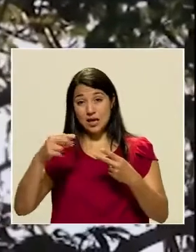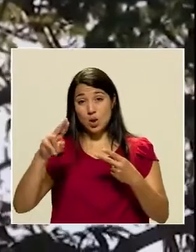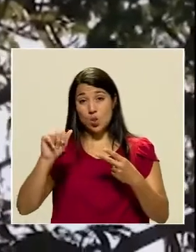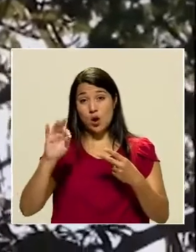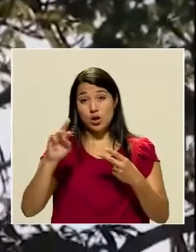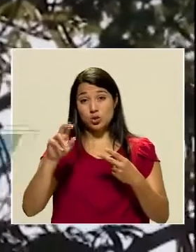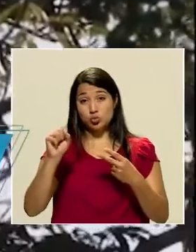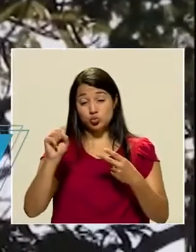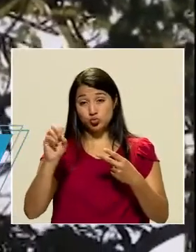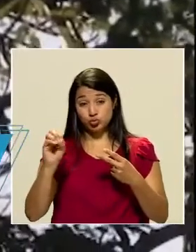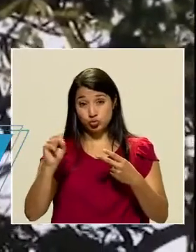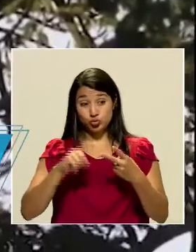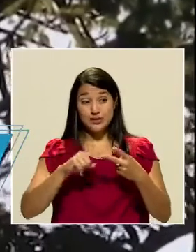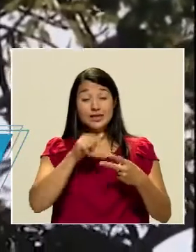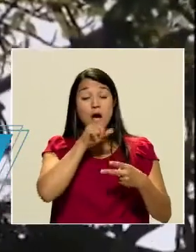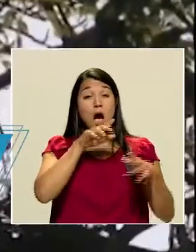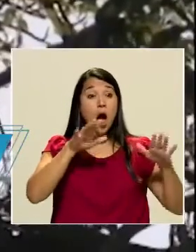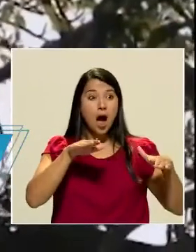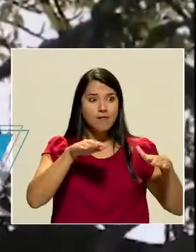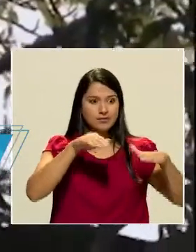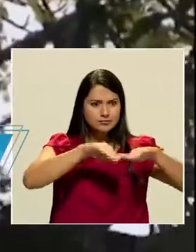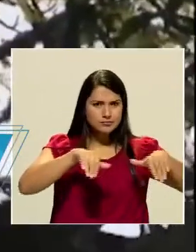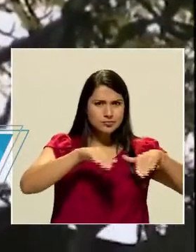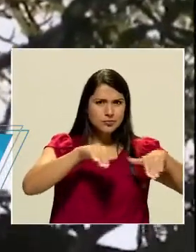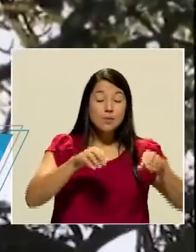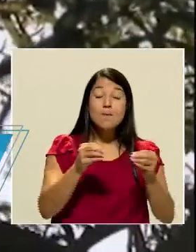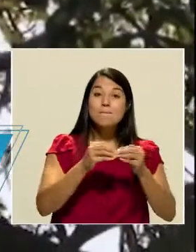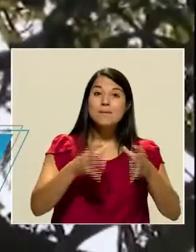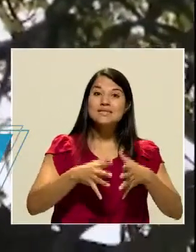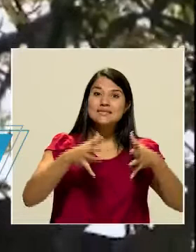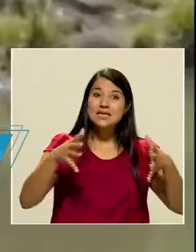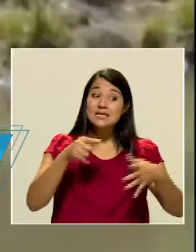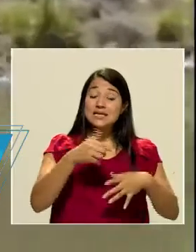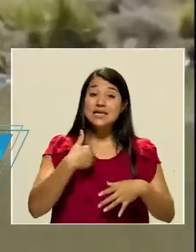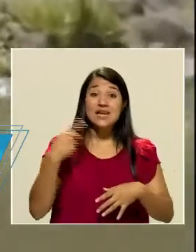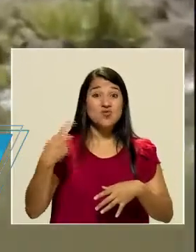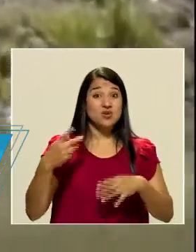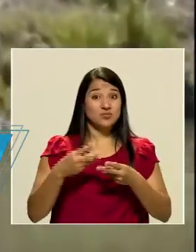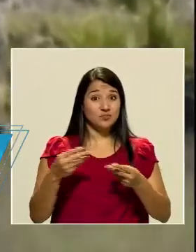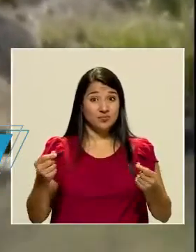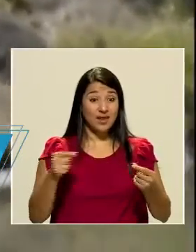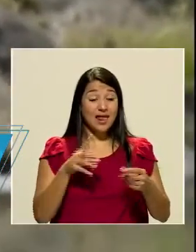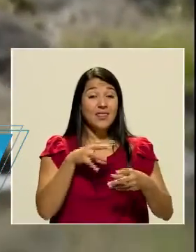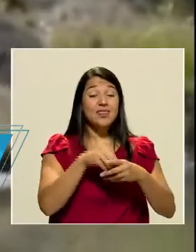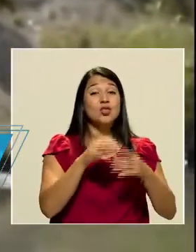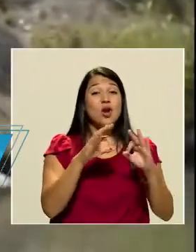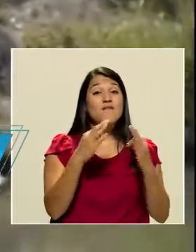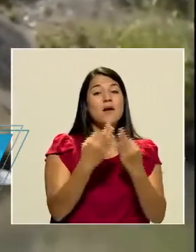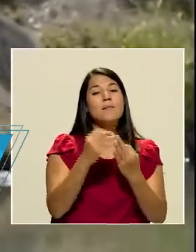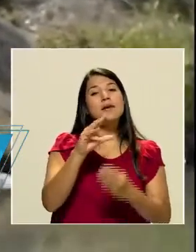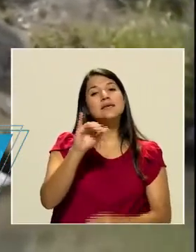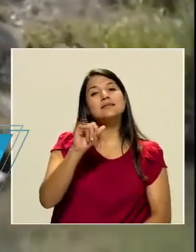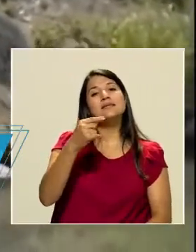acuáticas más grandes del mundo y está considerada una especie amenazada. Pertenece a la familia de las cigüeñas